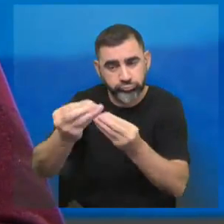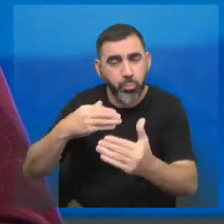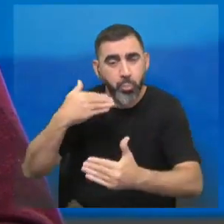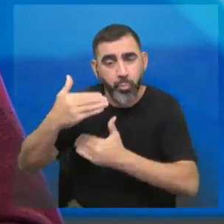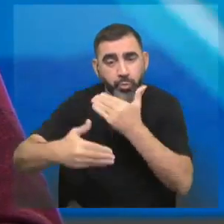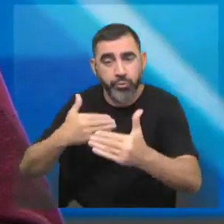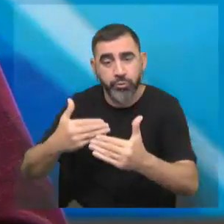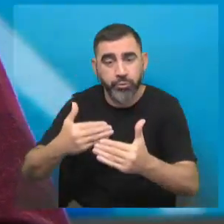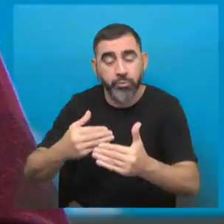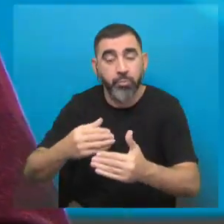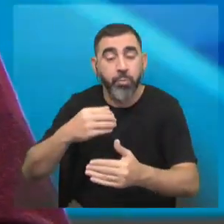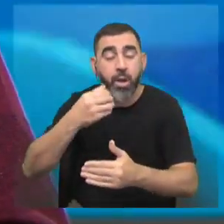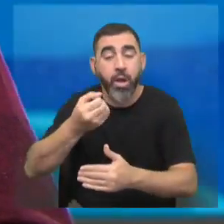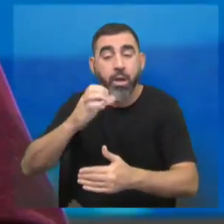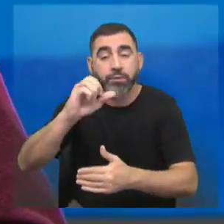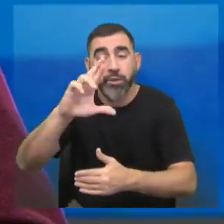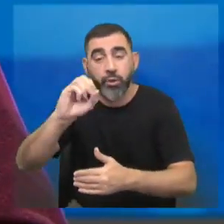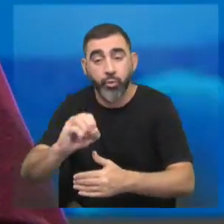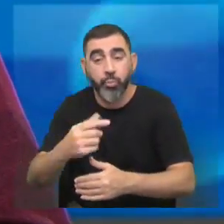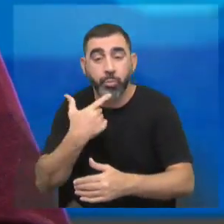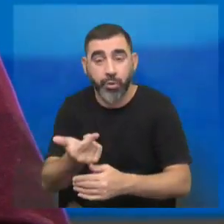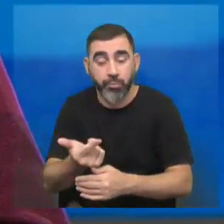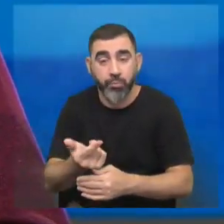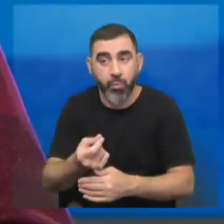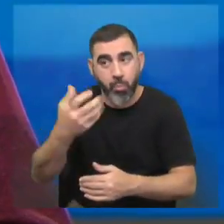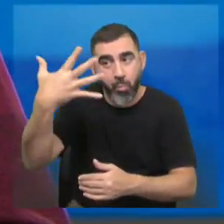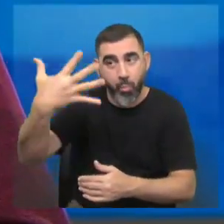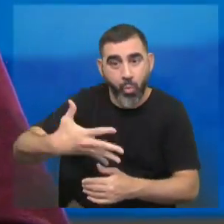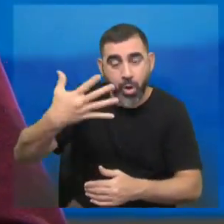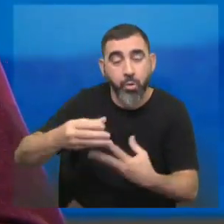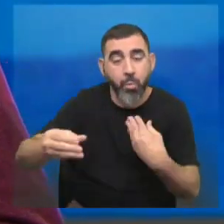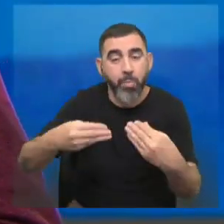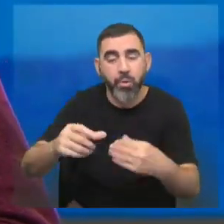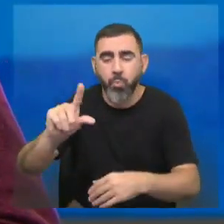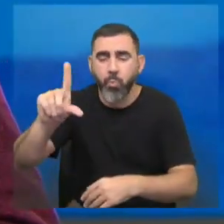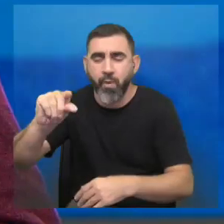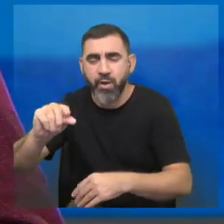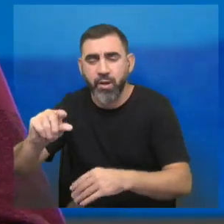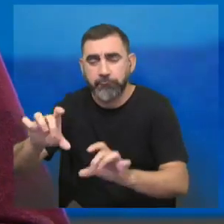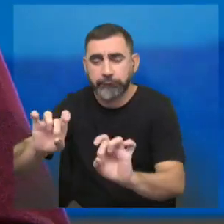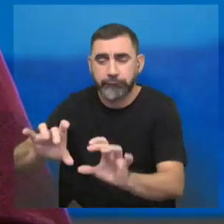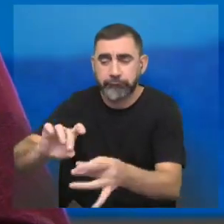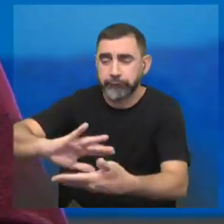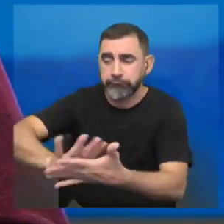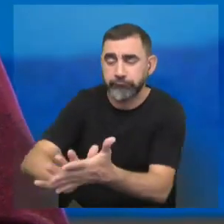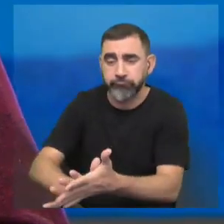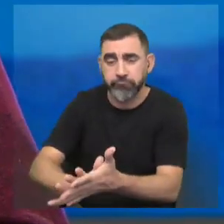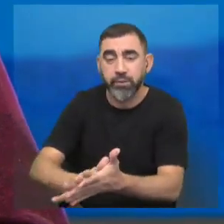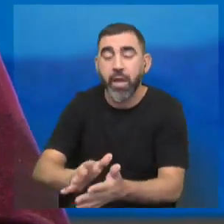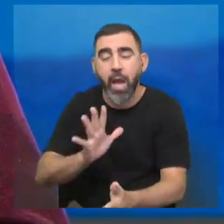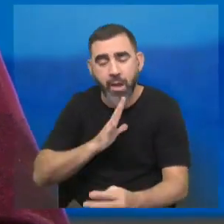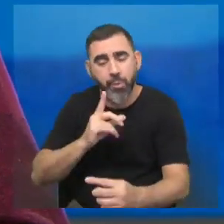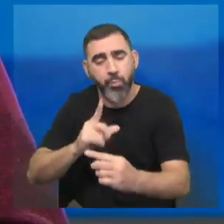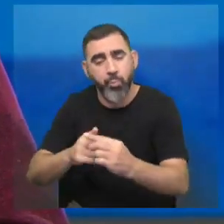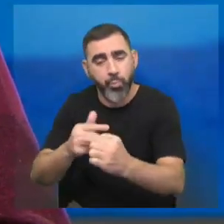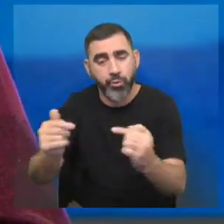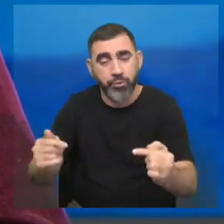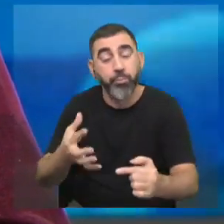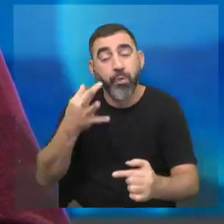de tal manera de que el producto que se obtiene de descomposición puede ser dos cosas. Puede ser un combustible que puede